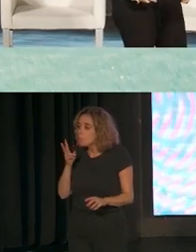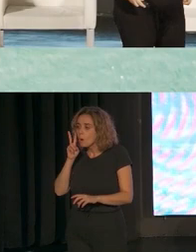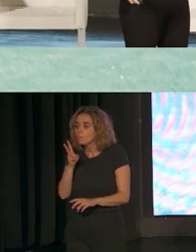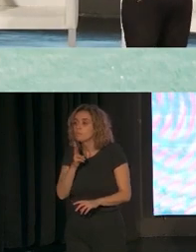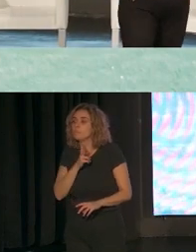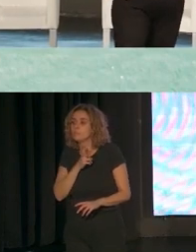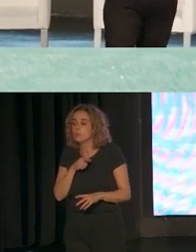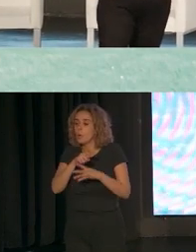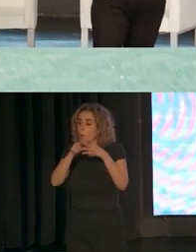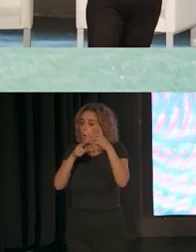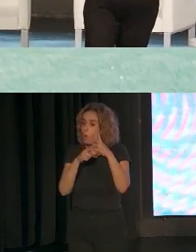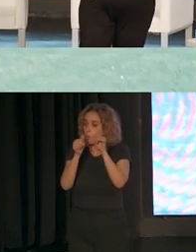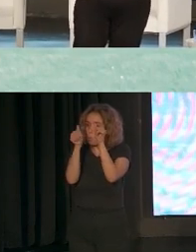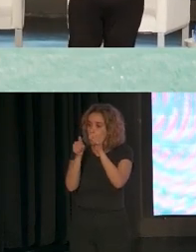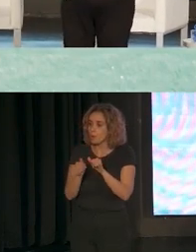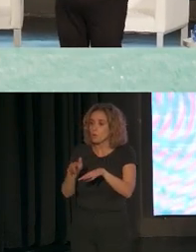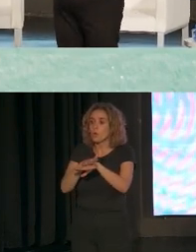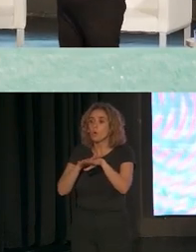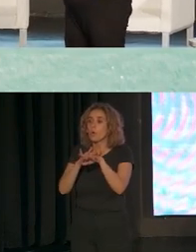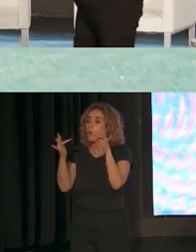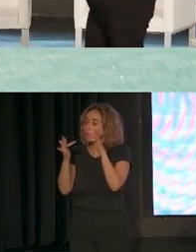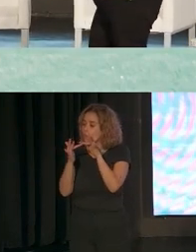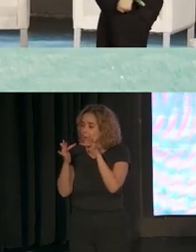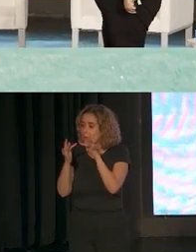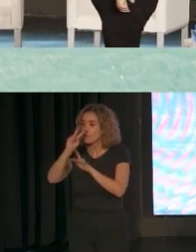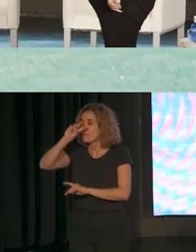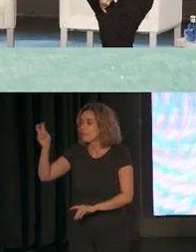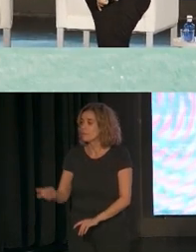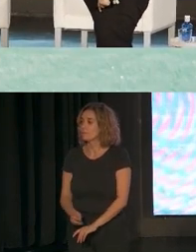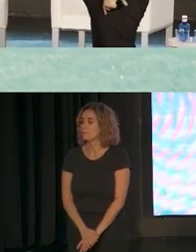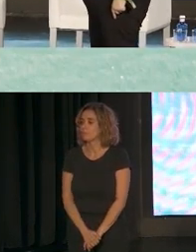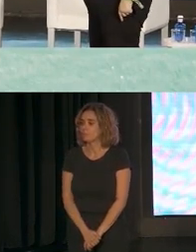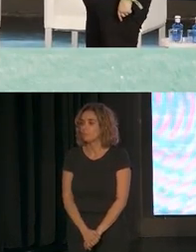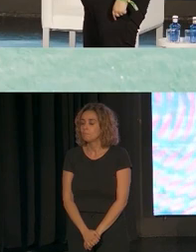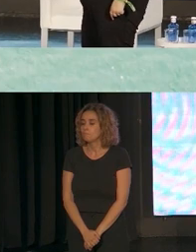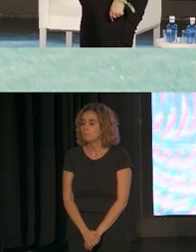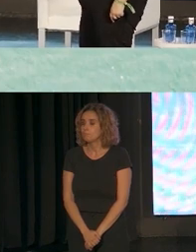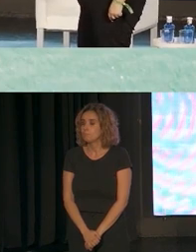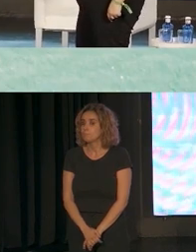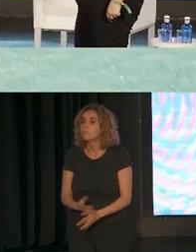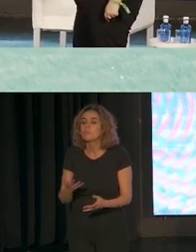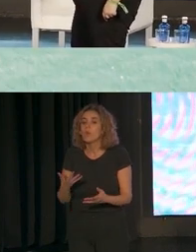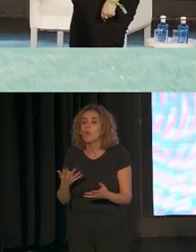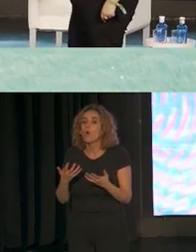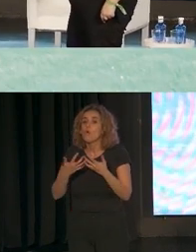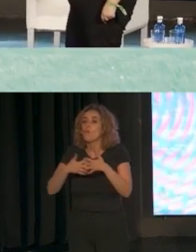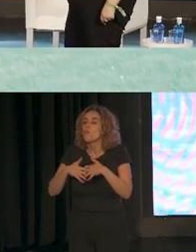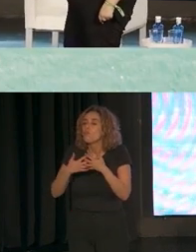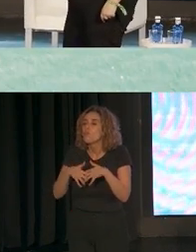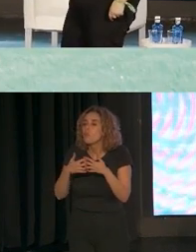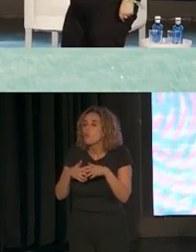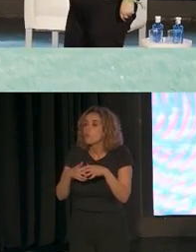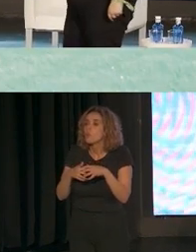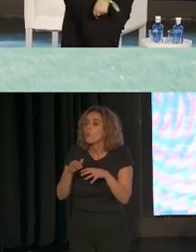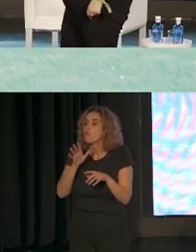tenemos cuatro modelos básicos de relación con la diversidad que funcionan en función de